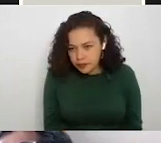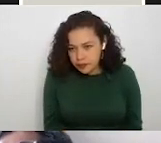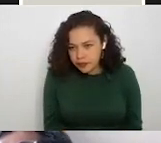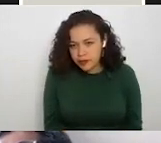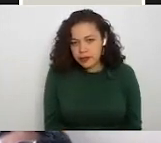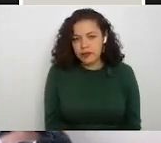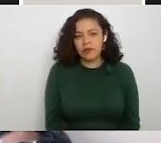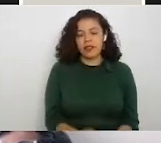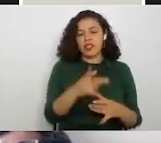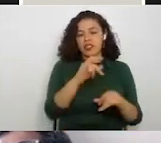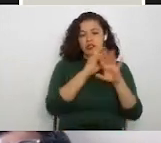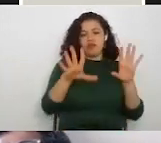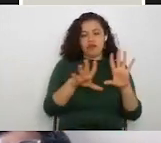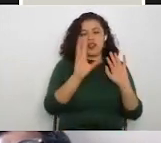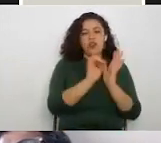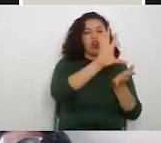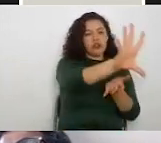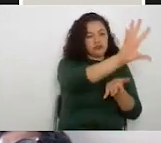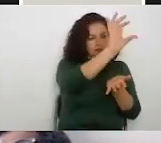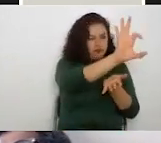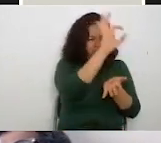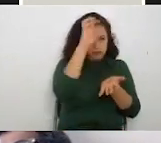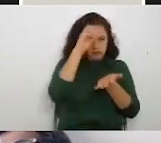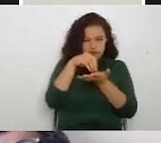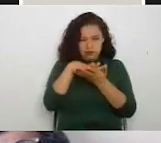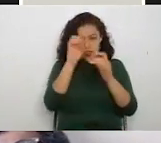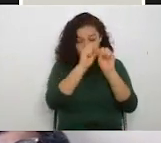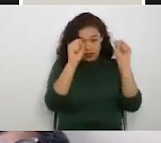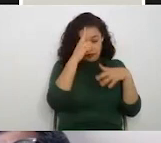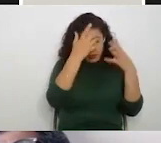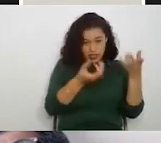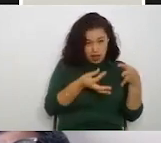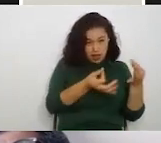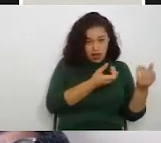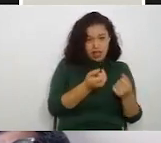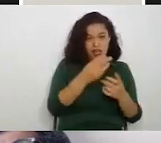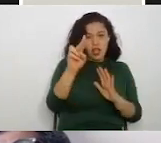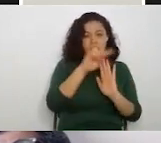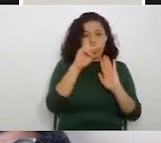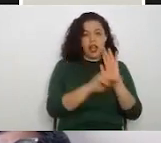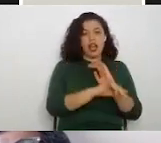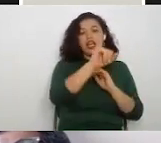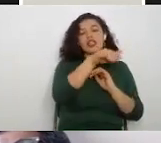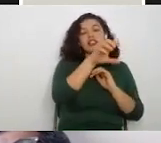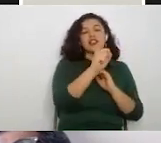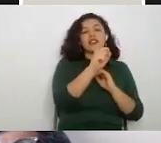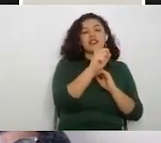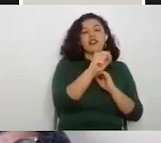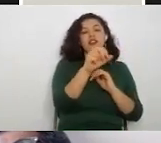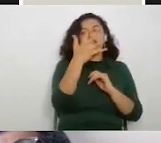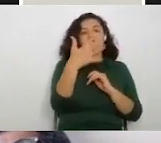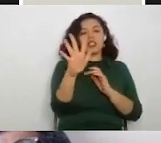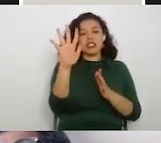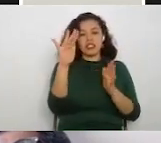porque pues, no estamos hablando aquí de un sistema de gestión de la calidad, pero la norma 10.000 ISO 10.013, en